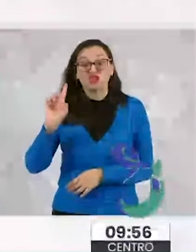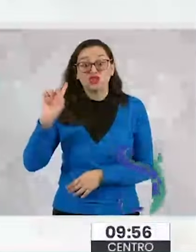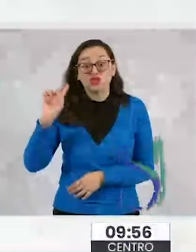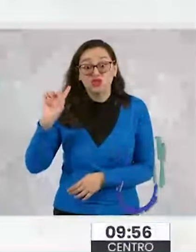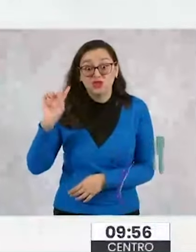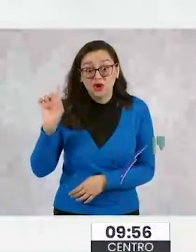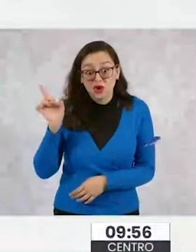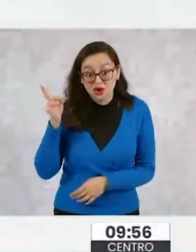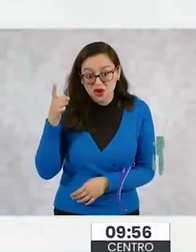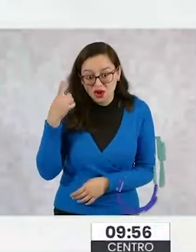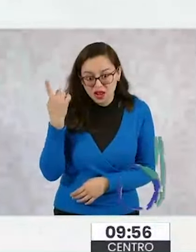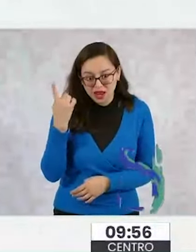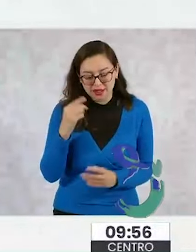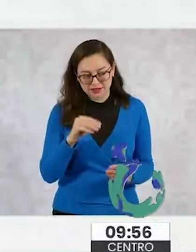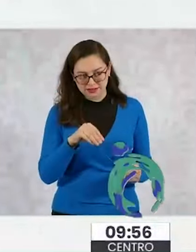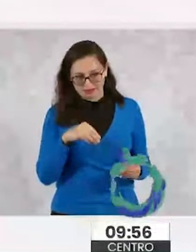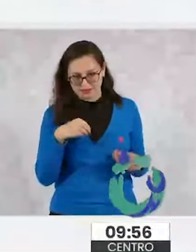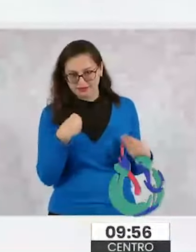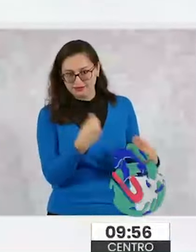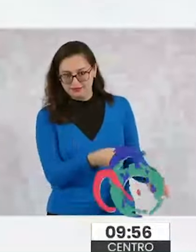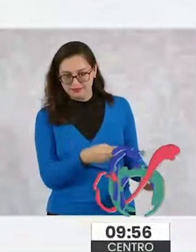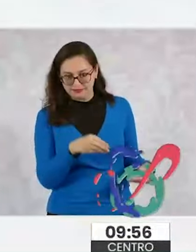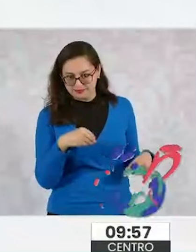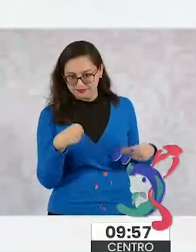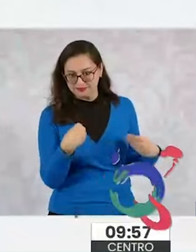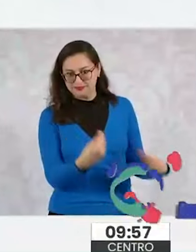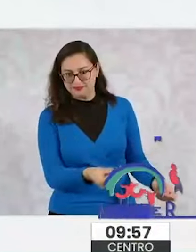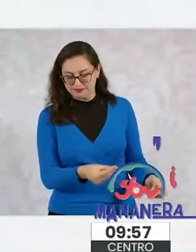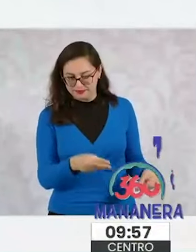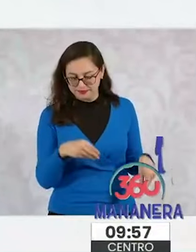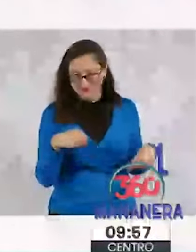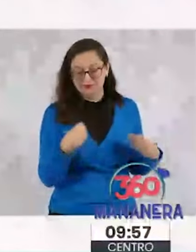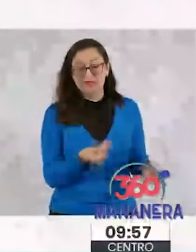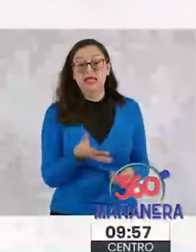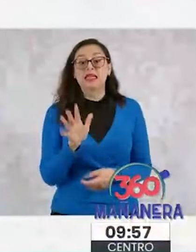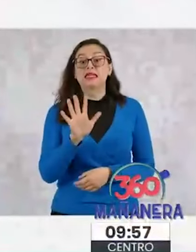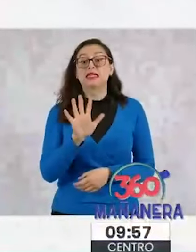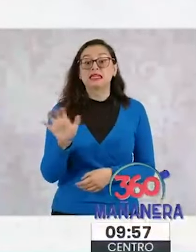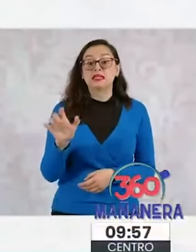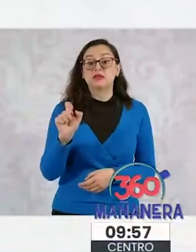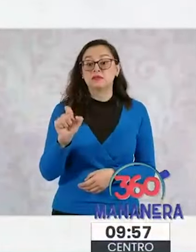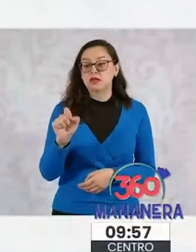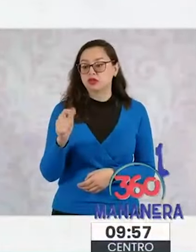523 y 528 m